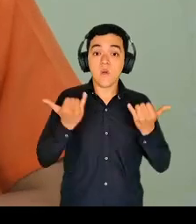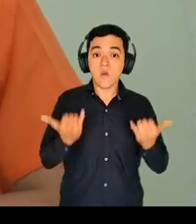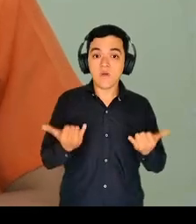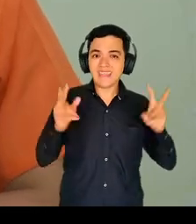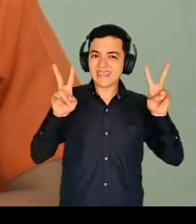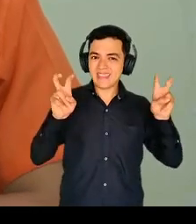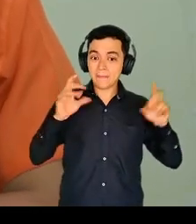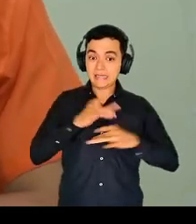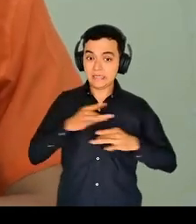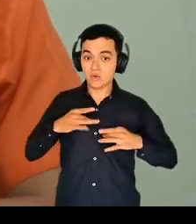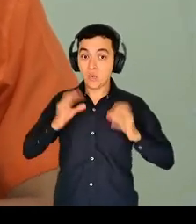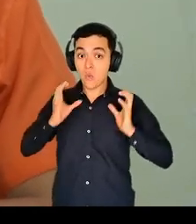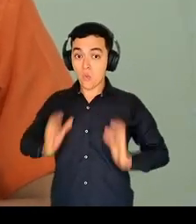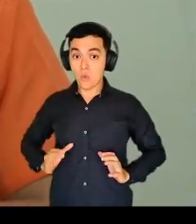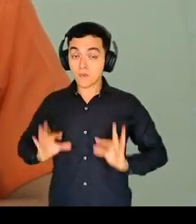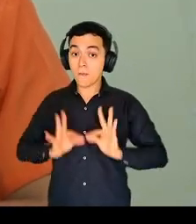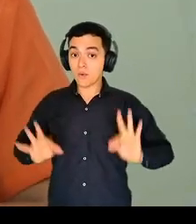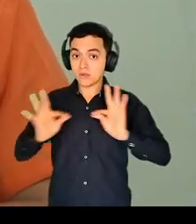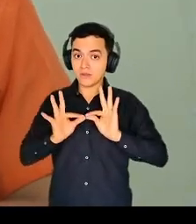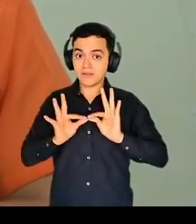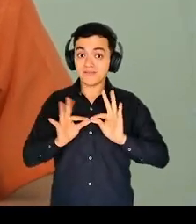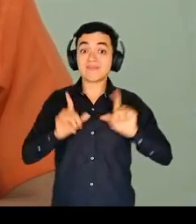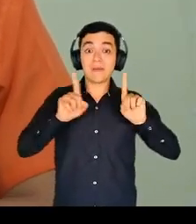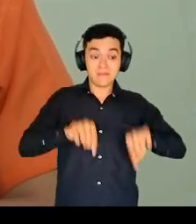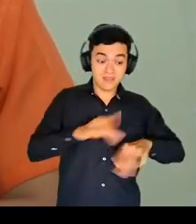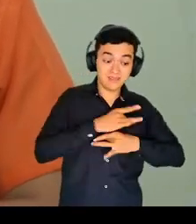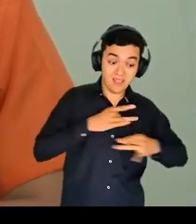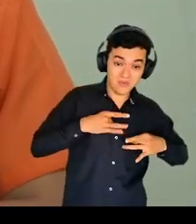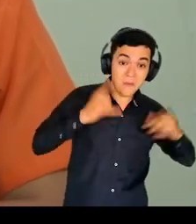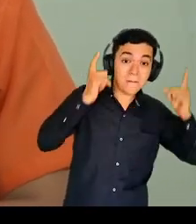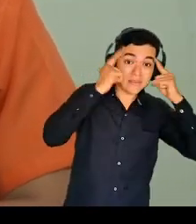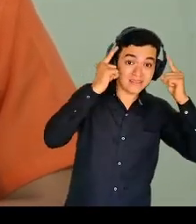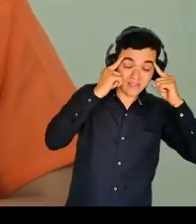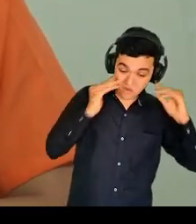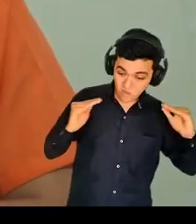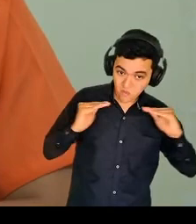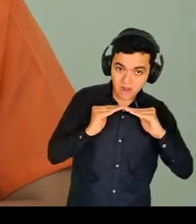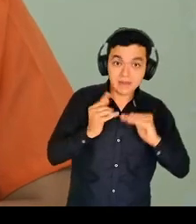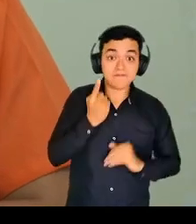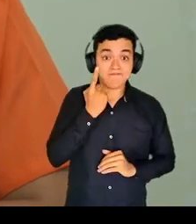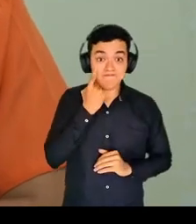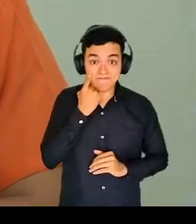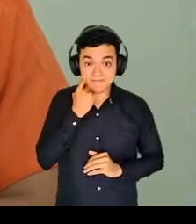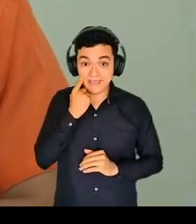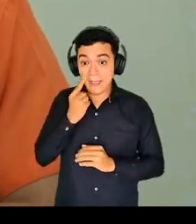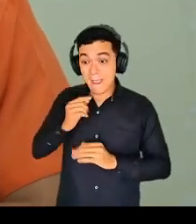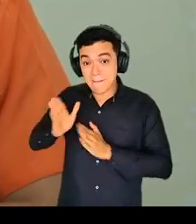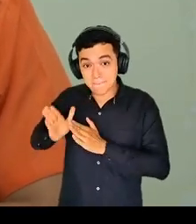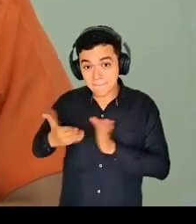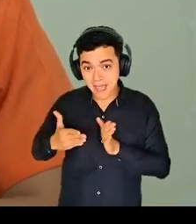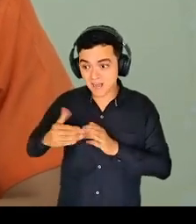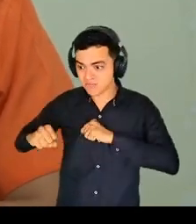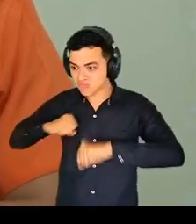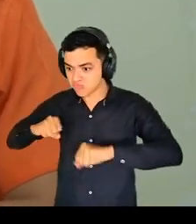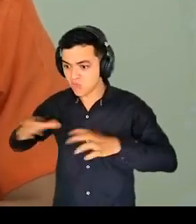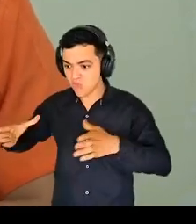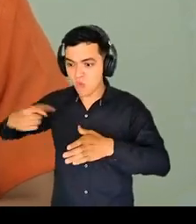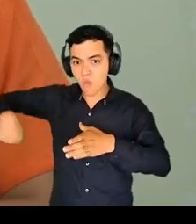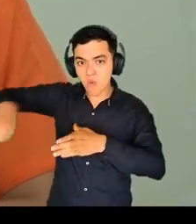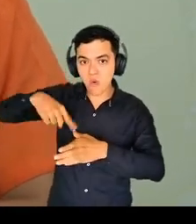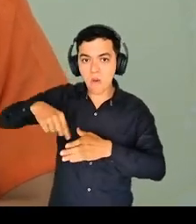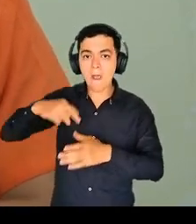Hoy en día, hablar de la salud mental es igual de importante que hablar de la salud física. Es por eso que desde el Plan de Intervenciones Colectivas